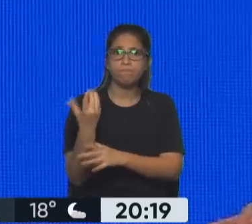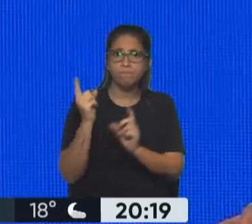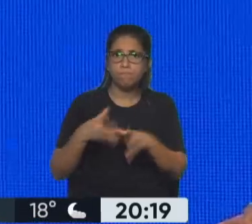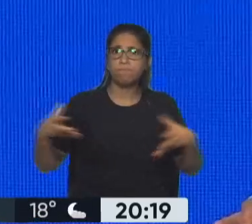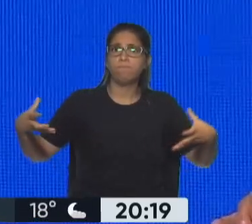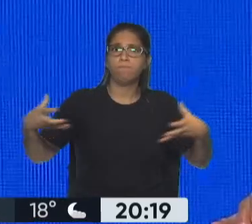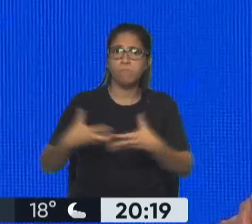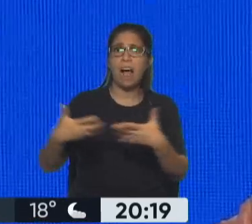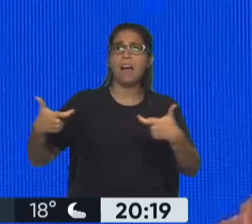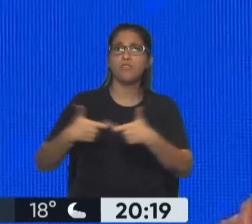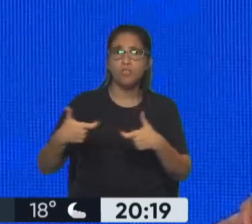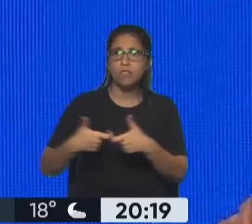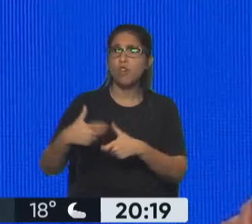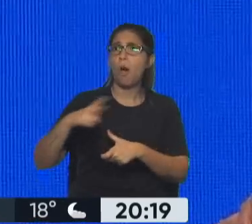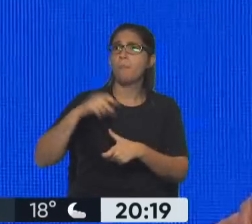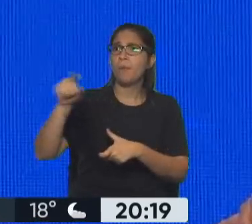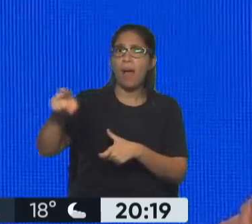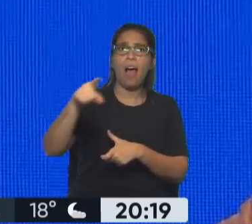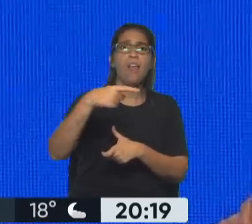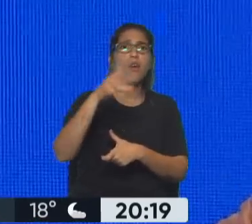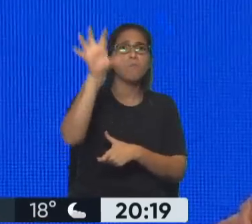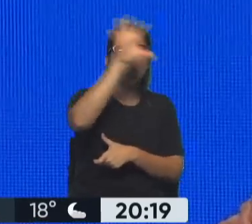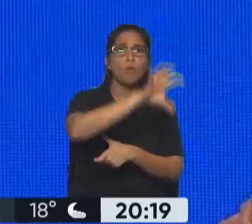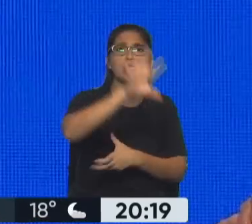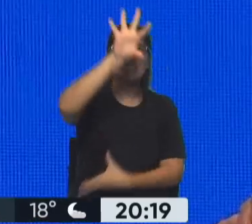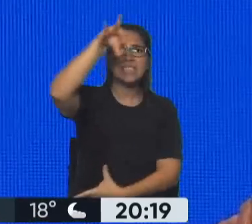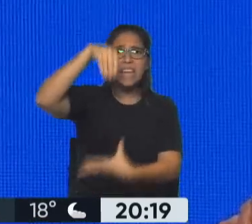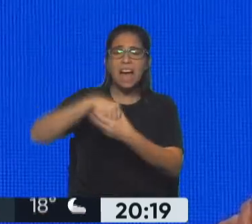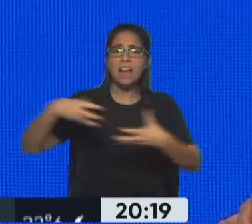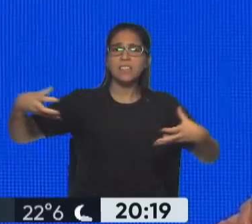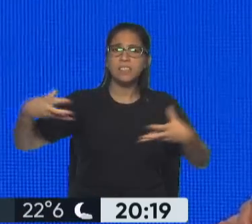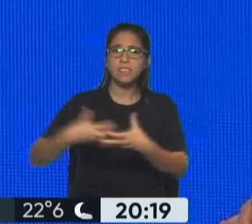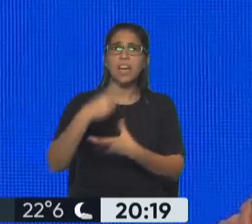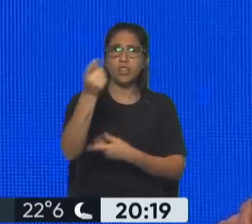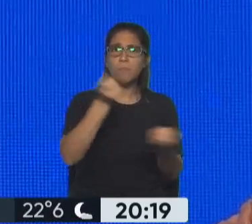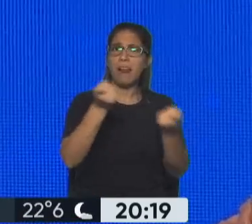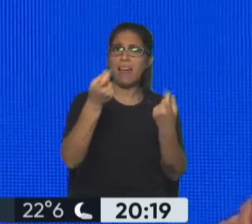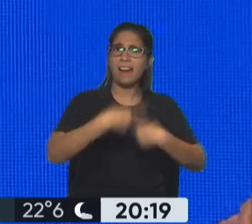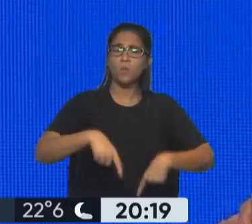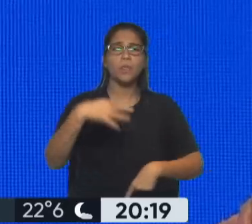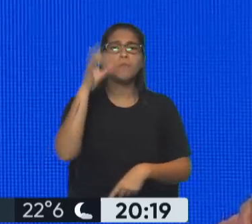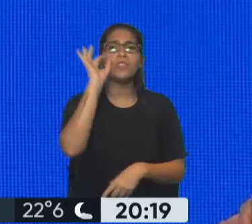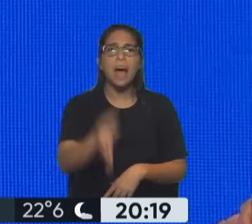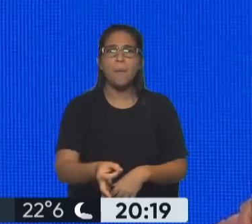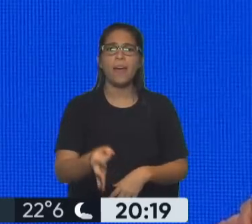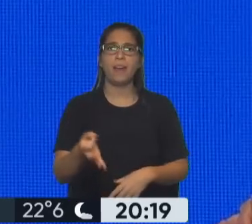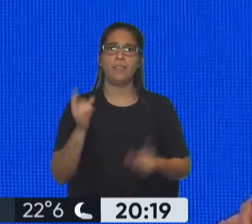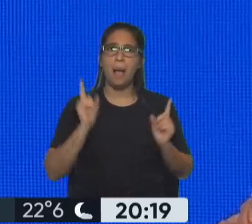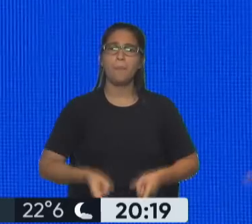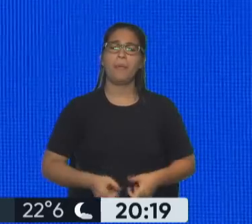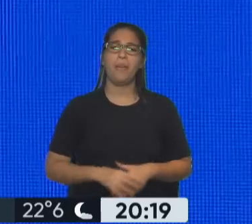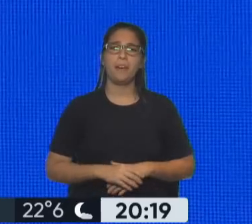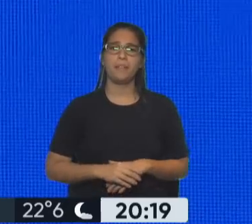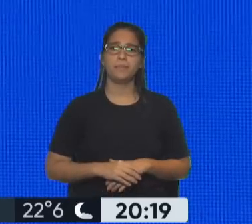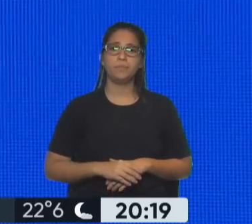una asociación con privados, con provincias que son las que manejan los recursos. Tenemos que saber también